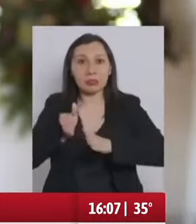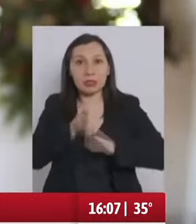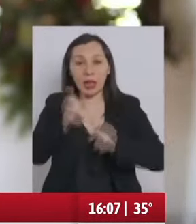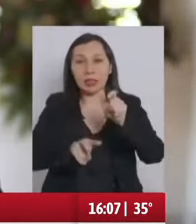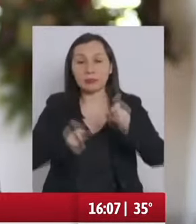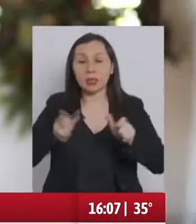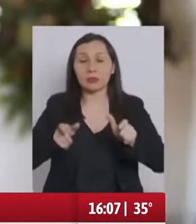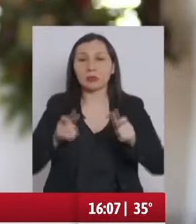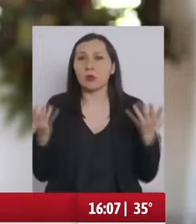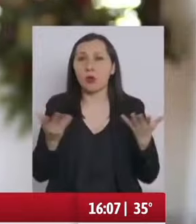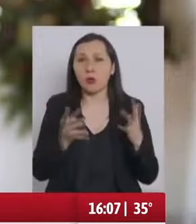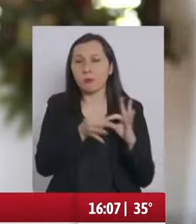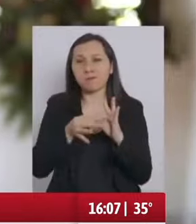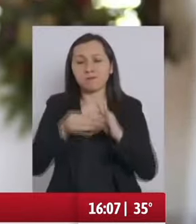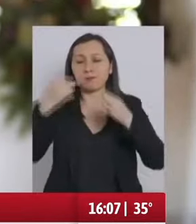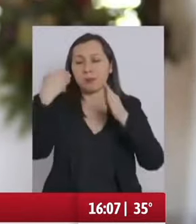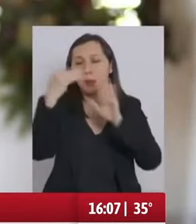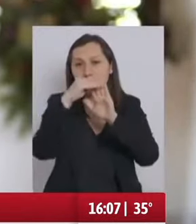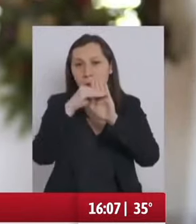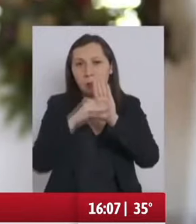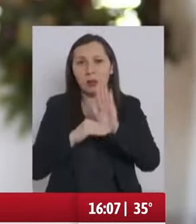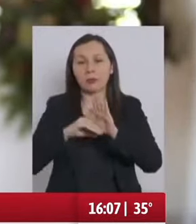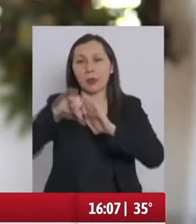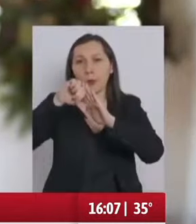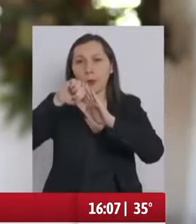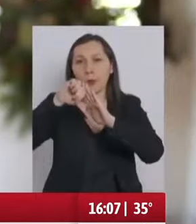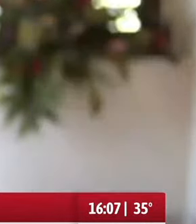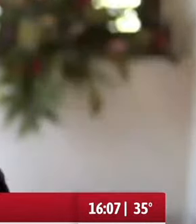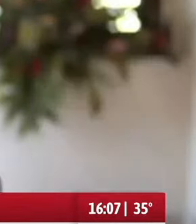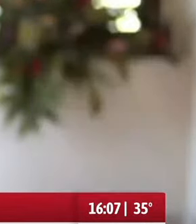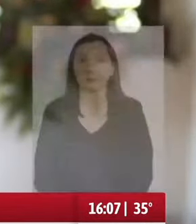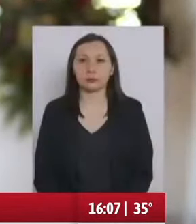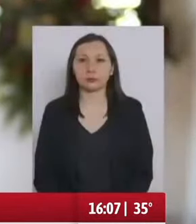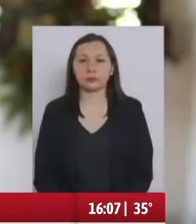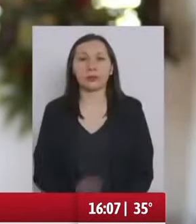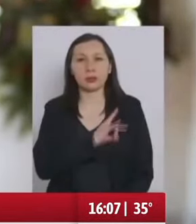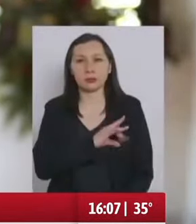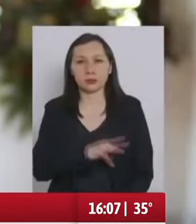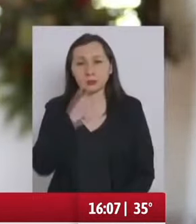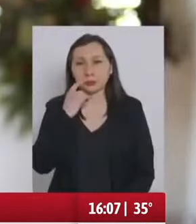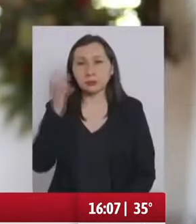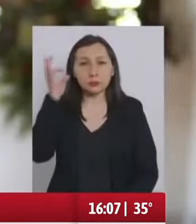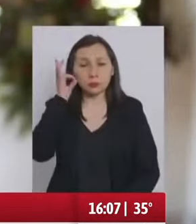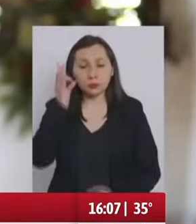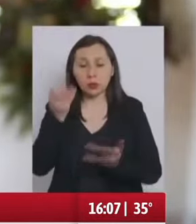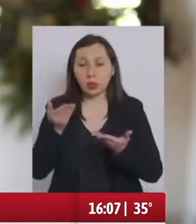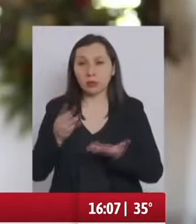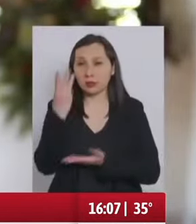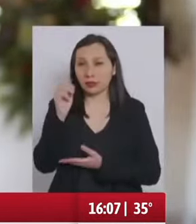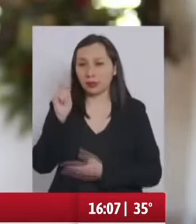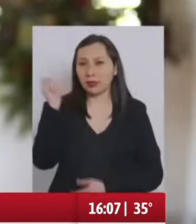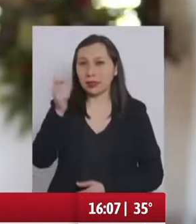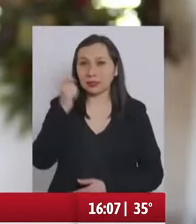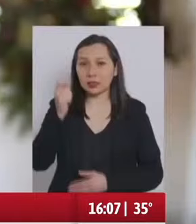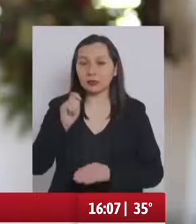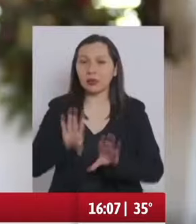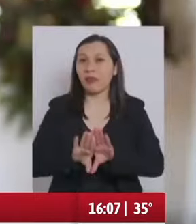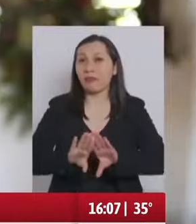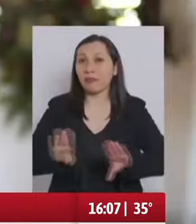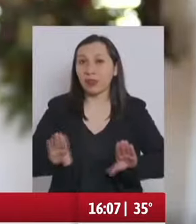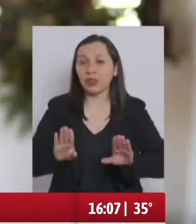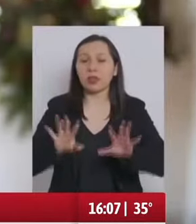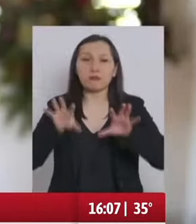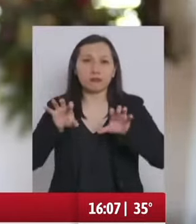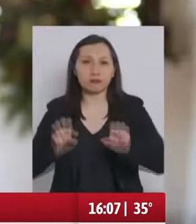a las 14:57 se recibió un llamado telefónico a la guardia de la tenencia Lago Ranco informando que en